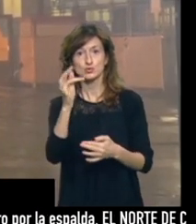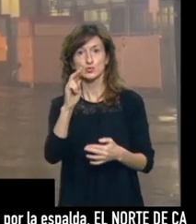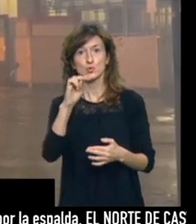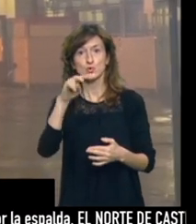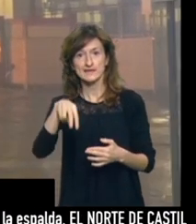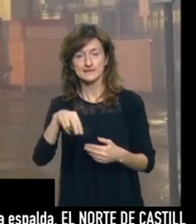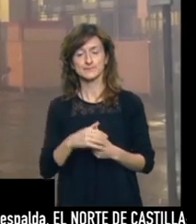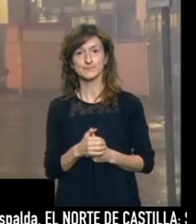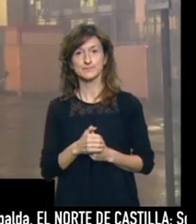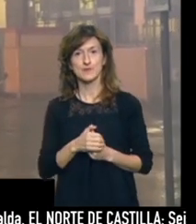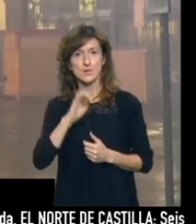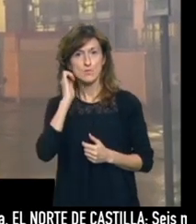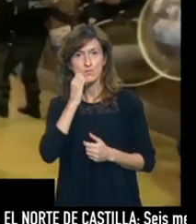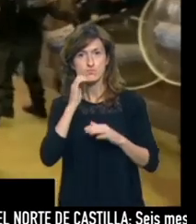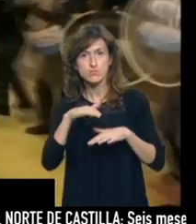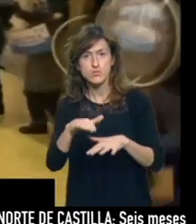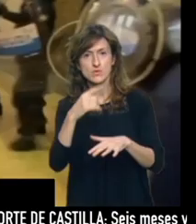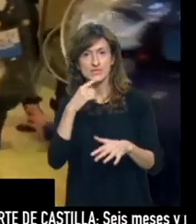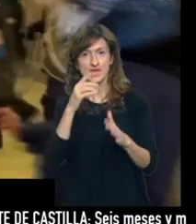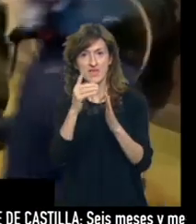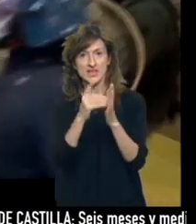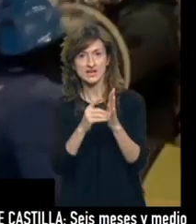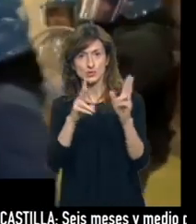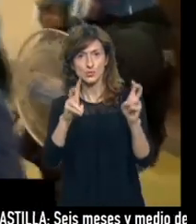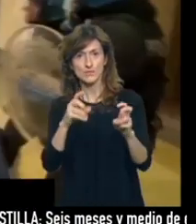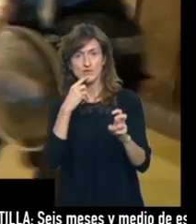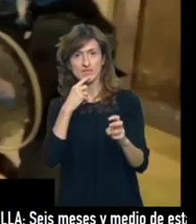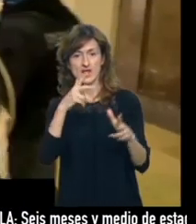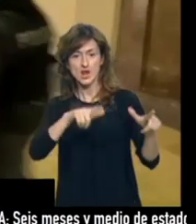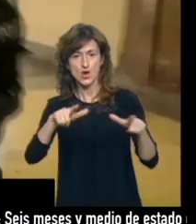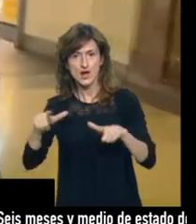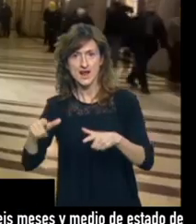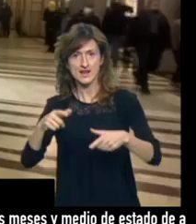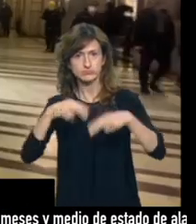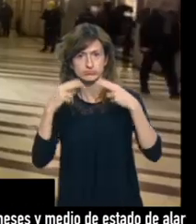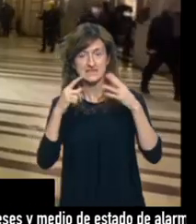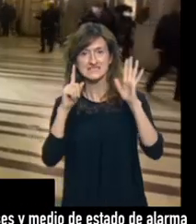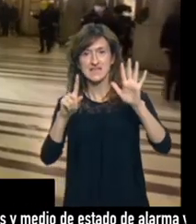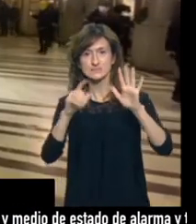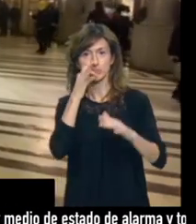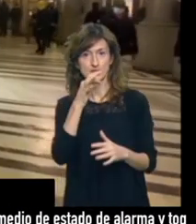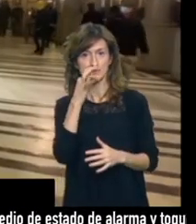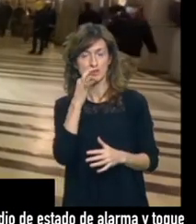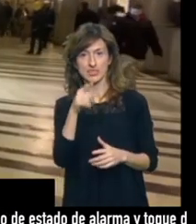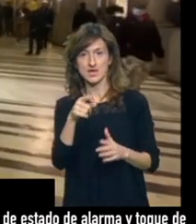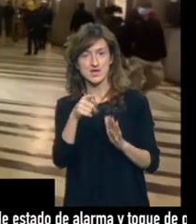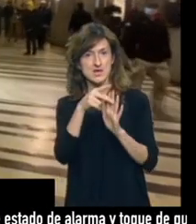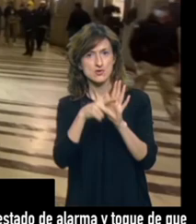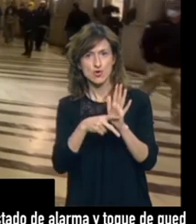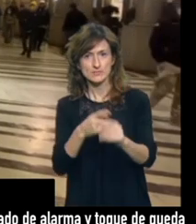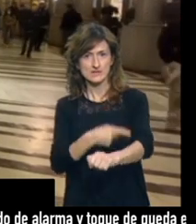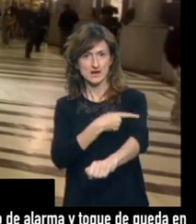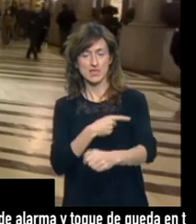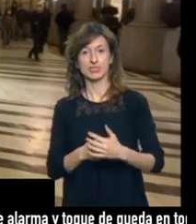Los manifestantes se quejan del nuevo decreto del Gobierno y dicen que cerrar los locales de restauración a las 6 de la tarde es una restricción